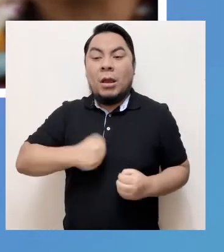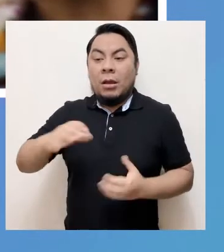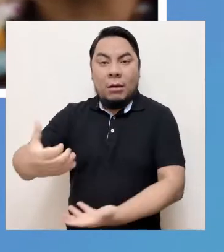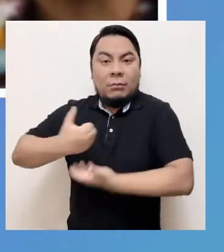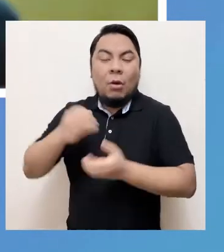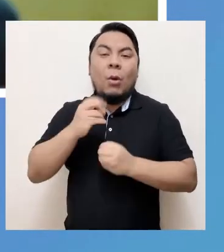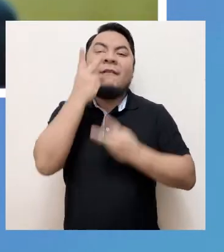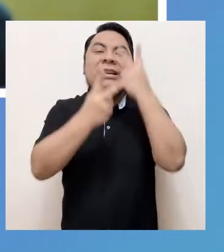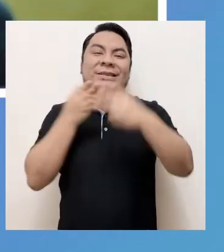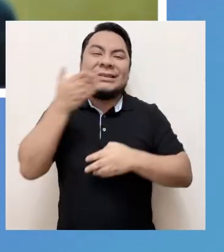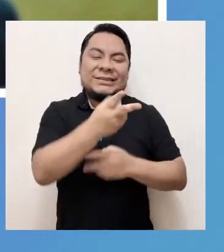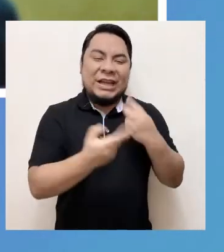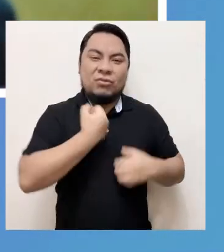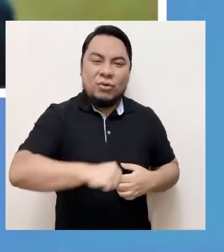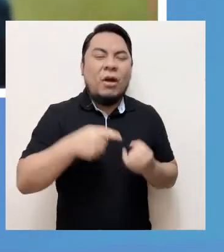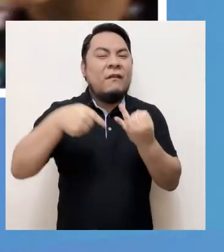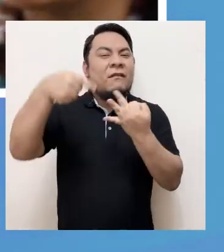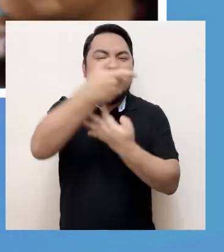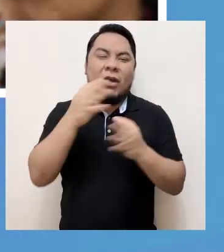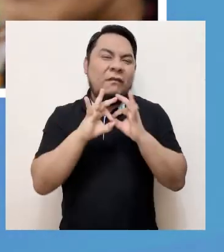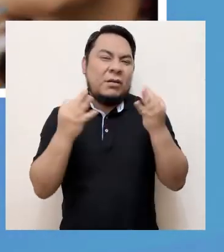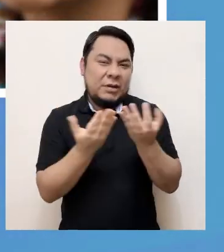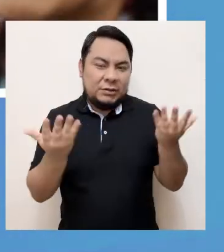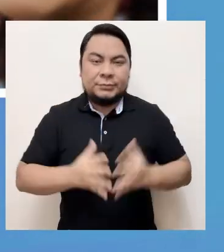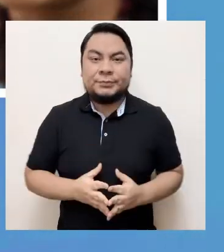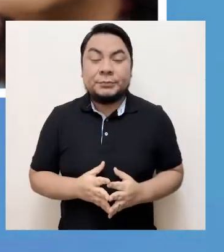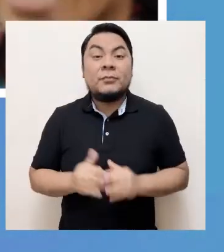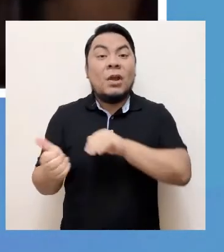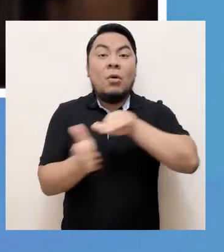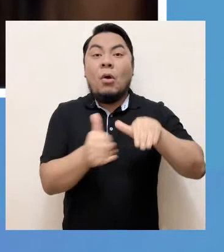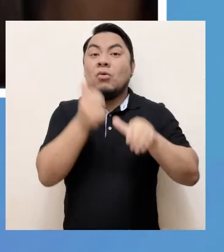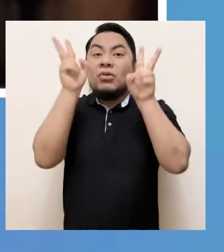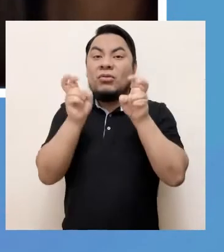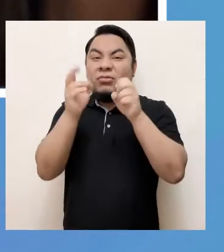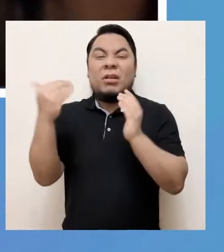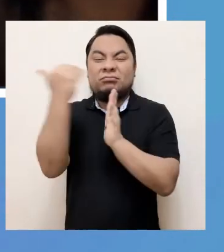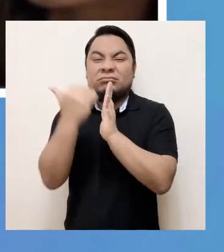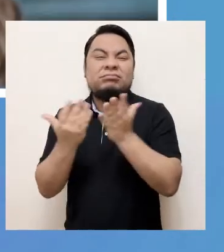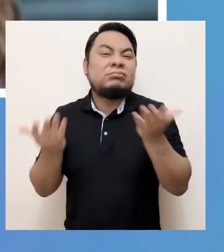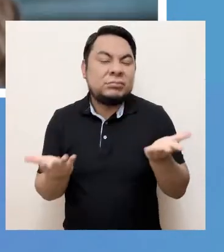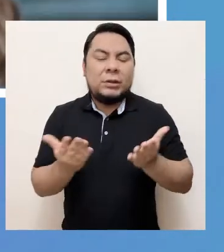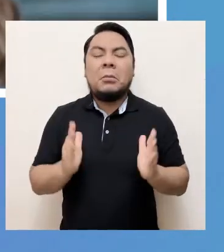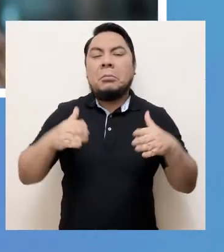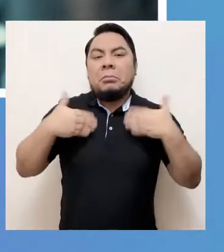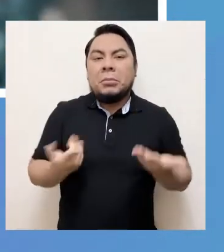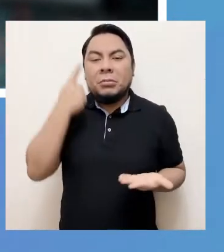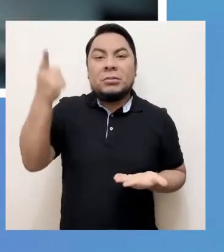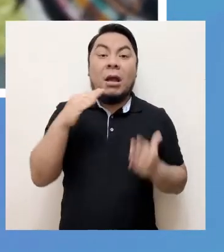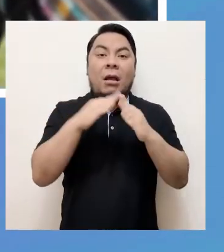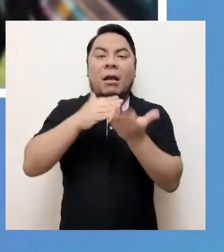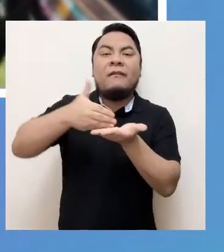del menor, régimen de visitas y otros de libre disposición de las partes. En temas civiles podemos conciliar lo que